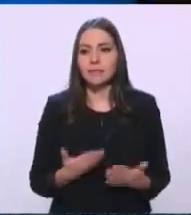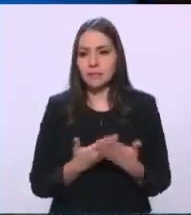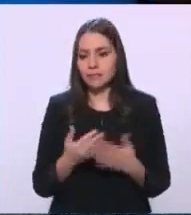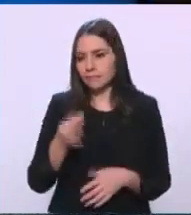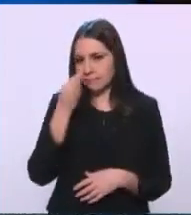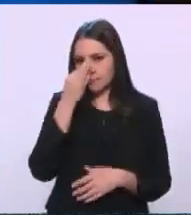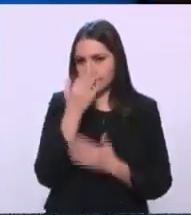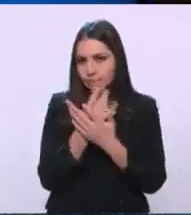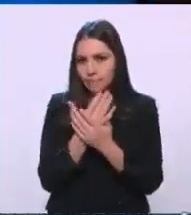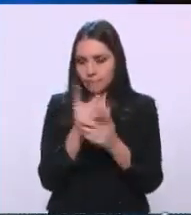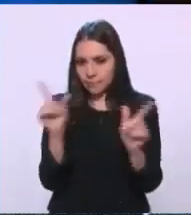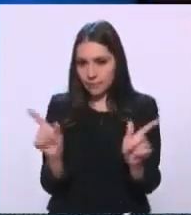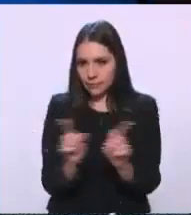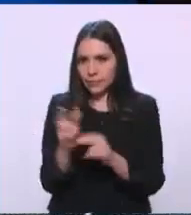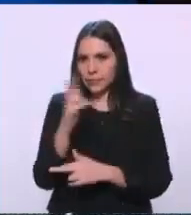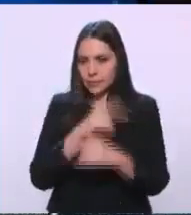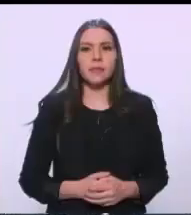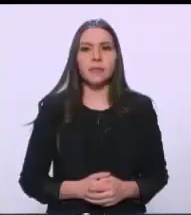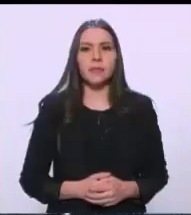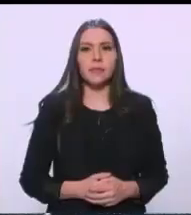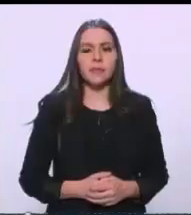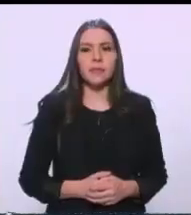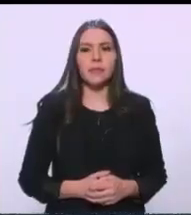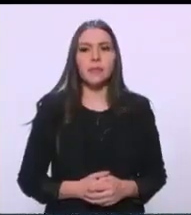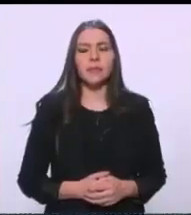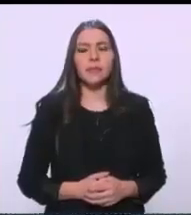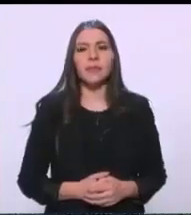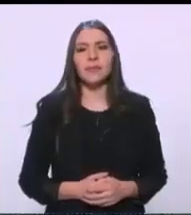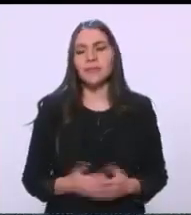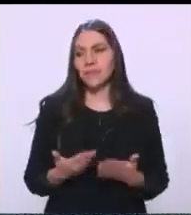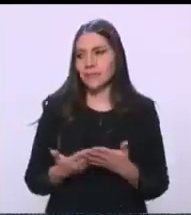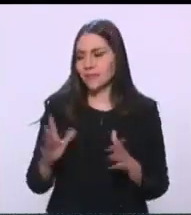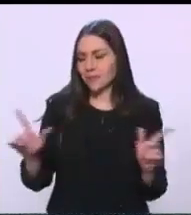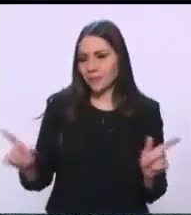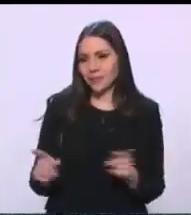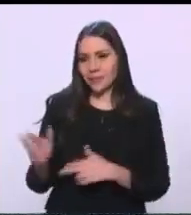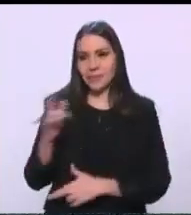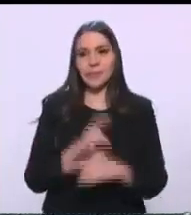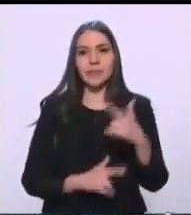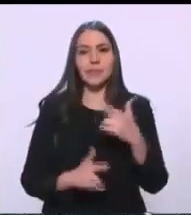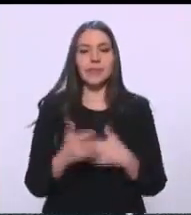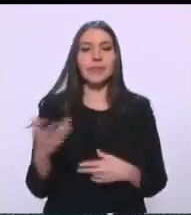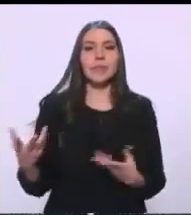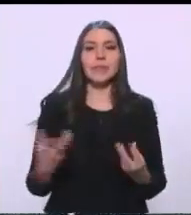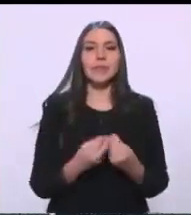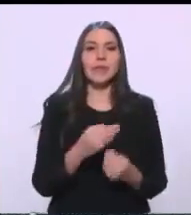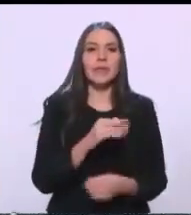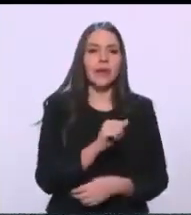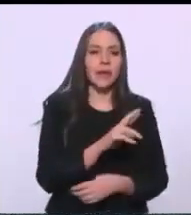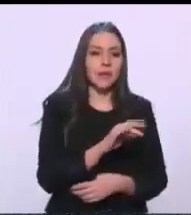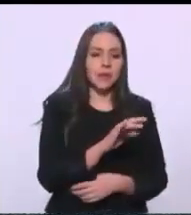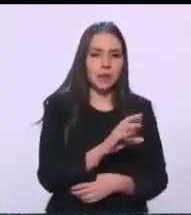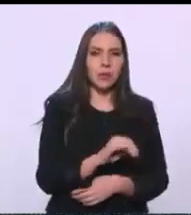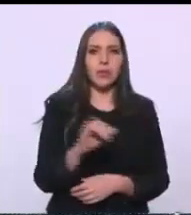una pausa y regresamos y seguimos hablando de esto. Ya estamos de regreso con Fabricio Mejía, Jonathan Pérez, y ya está con nosotros también,